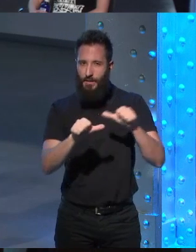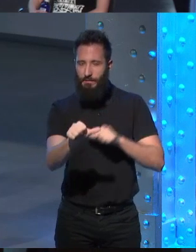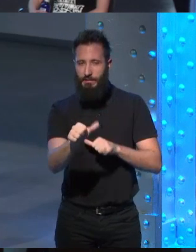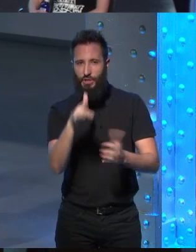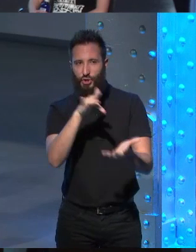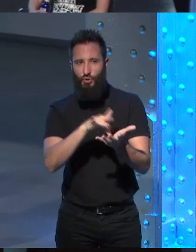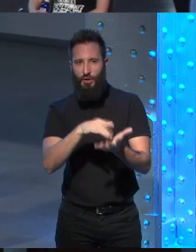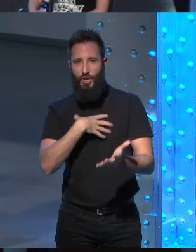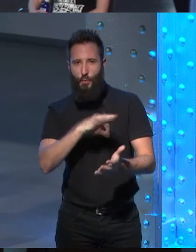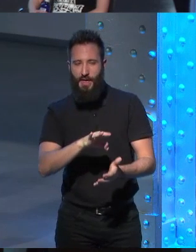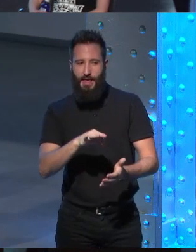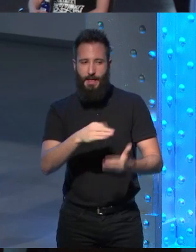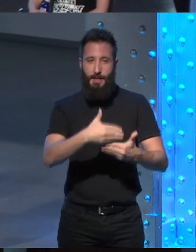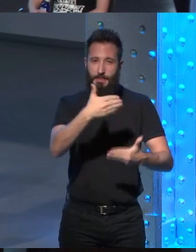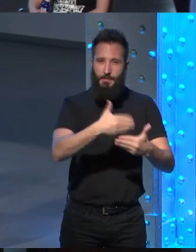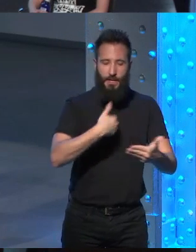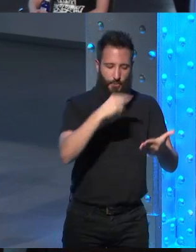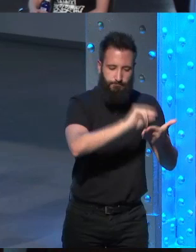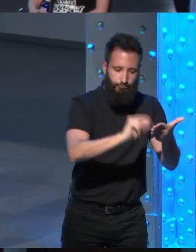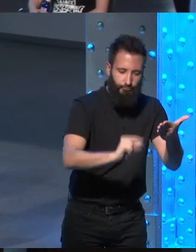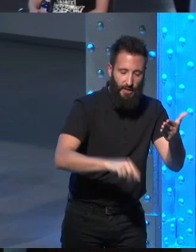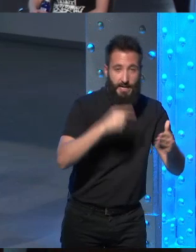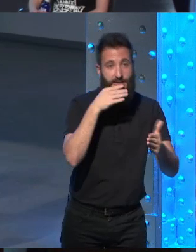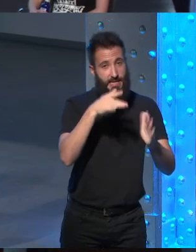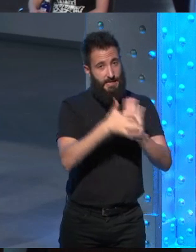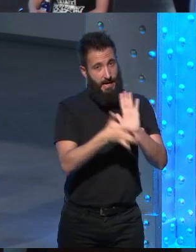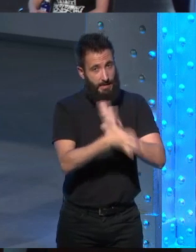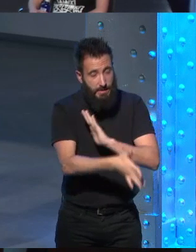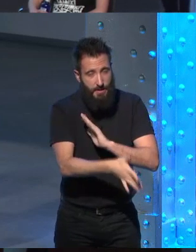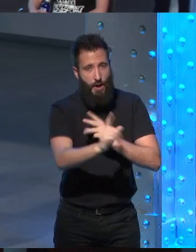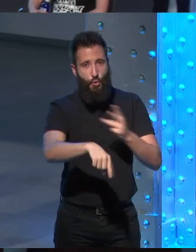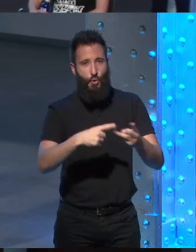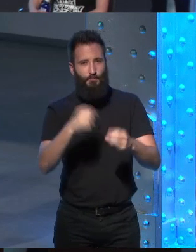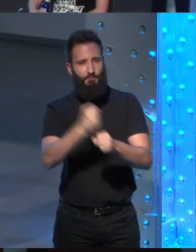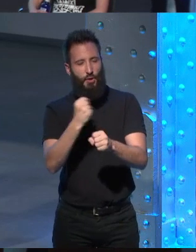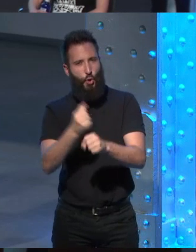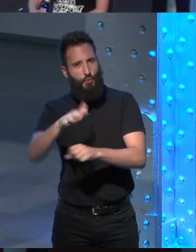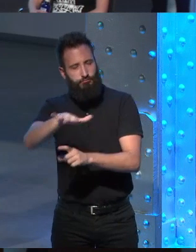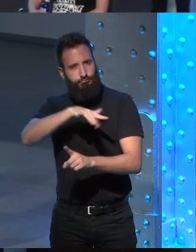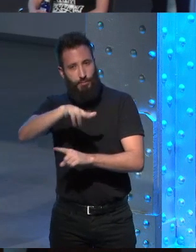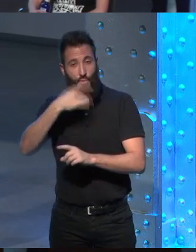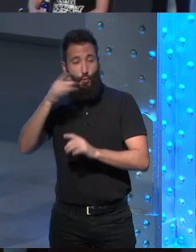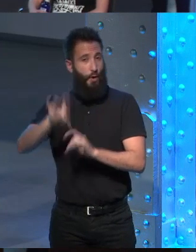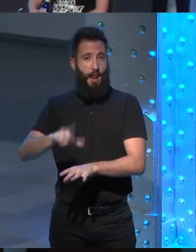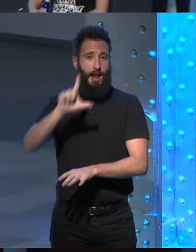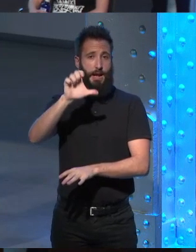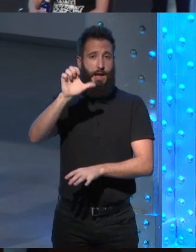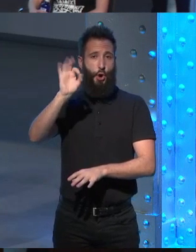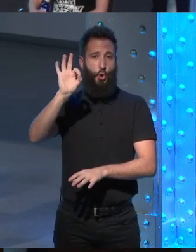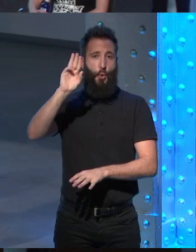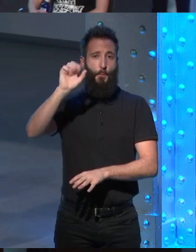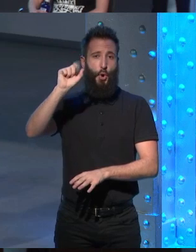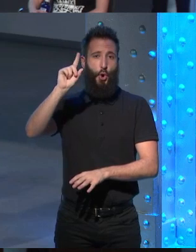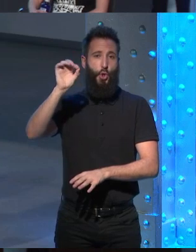rasero entre el que tú estableces dentro de lo que escribes y luego la narrativa que se crea en torno a tu propio trabajo. Es como hablaba Leopoldo sobre las charlas que